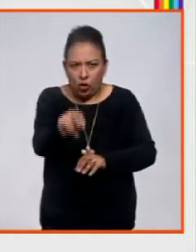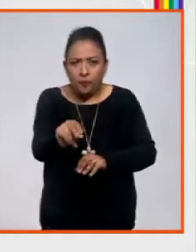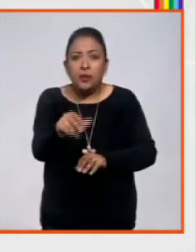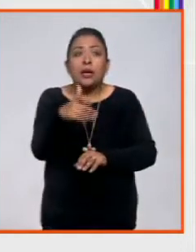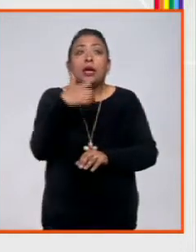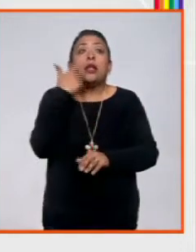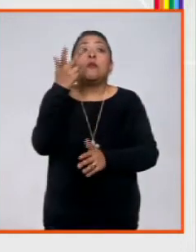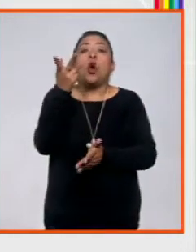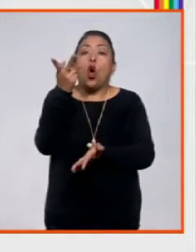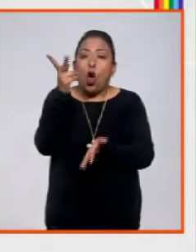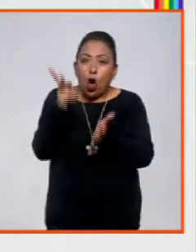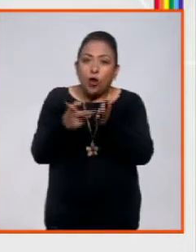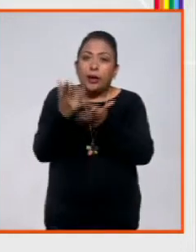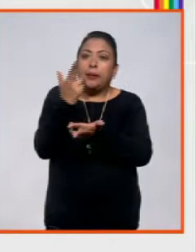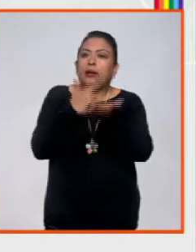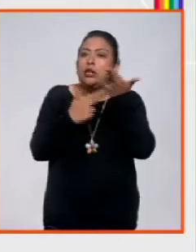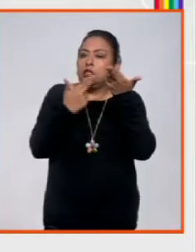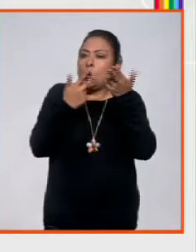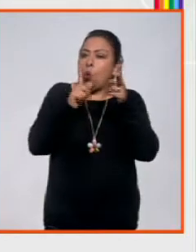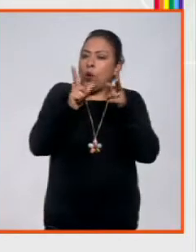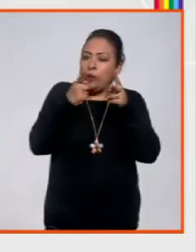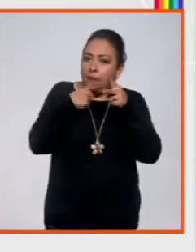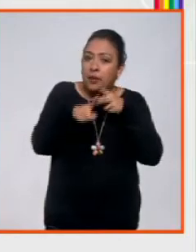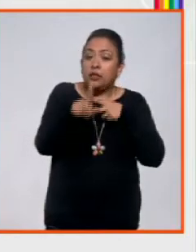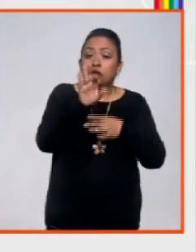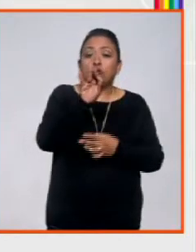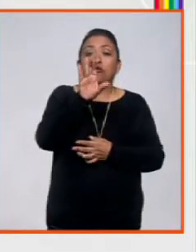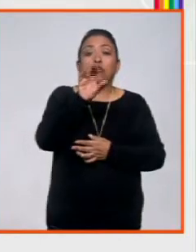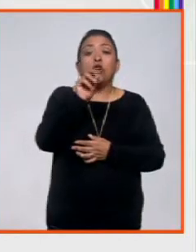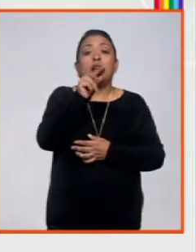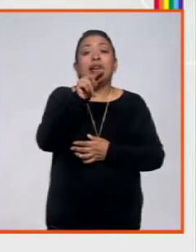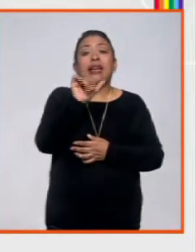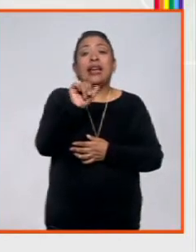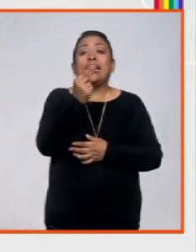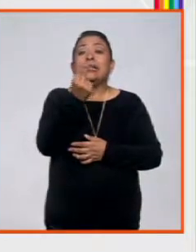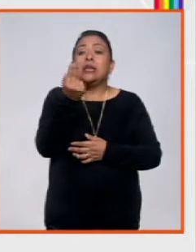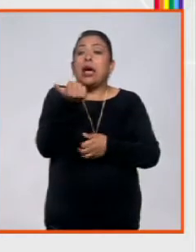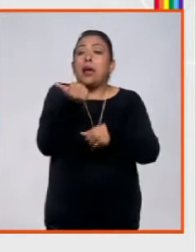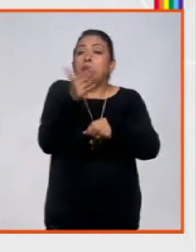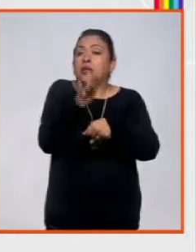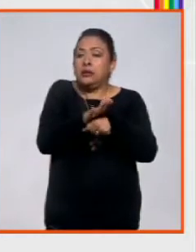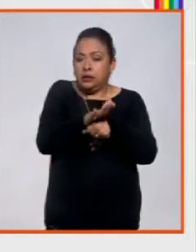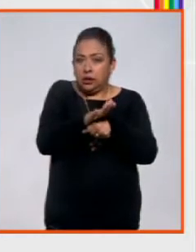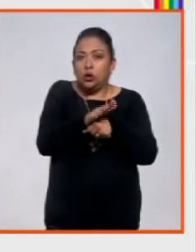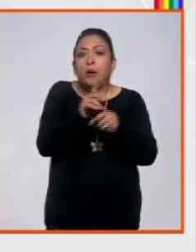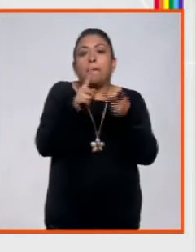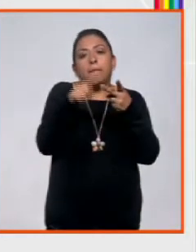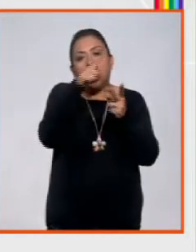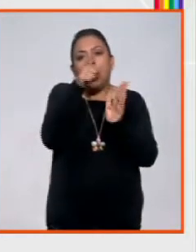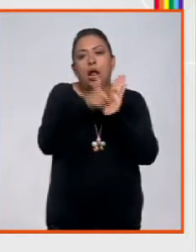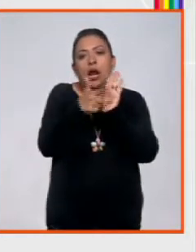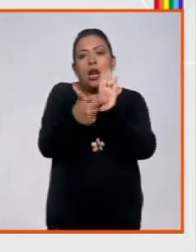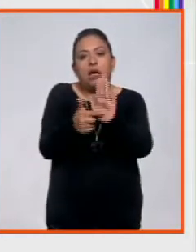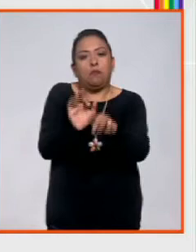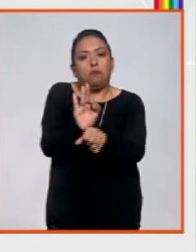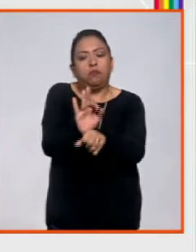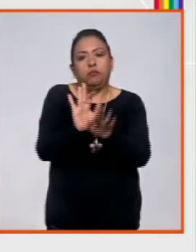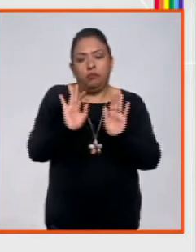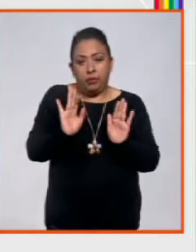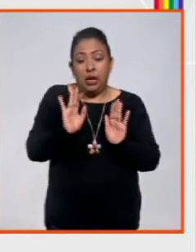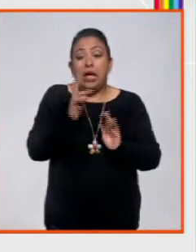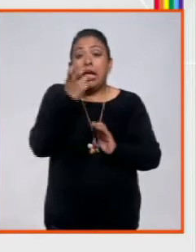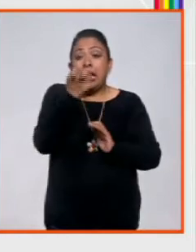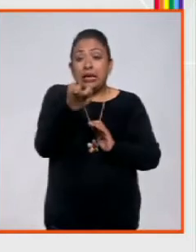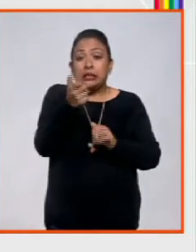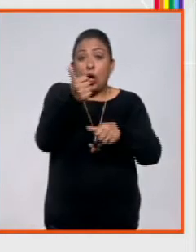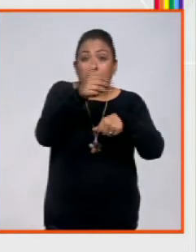regresarla a su origen el fonca necesita tener una estructura administrativa para también tener un marco legal de actuación esa estructura